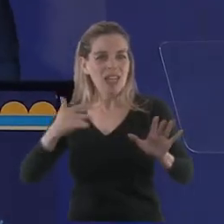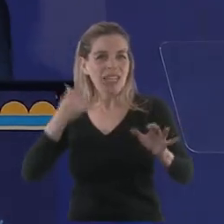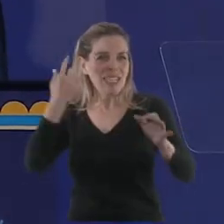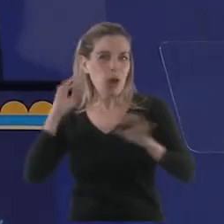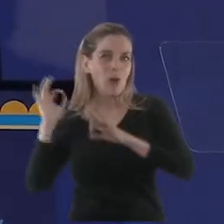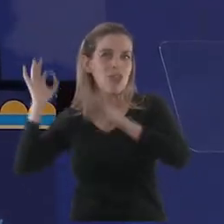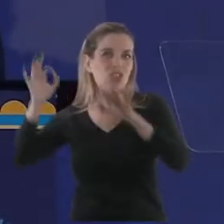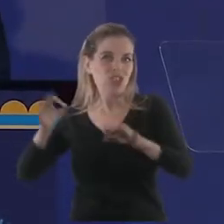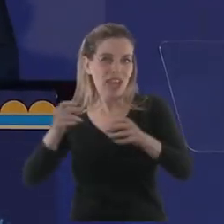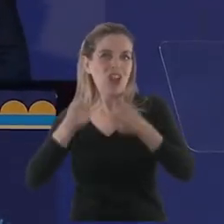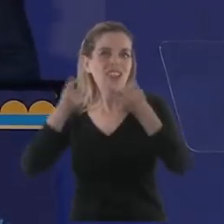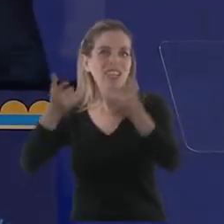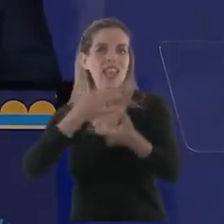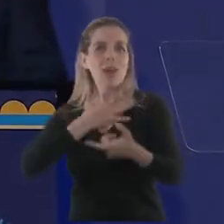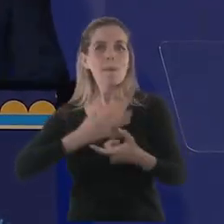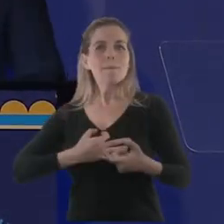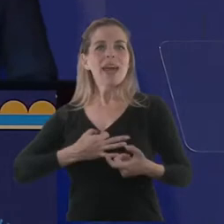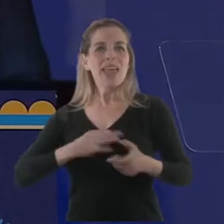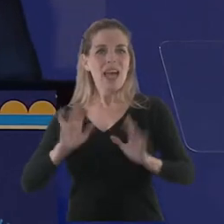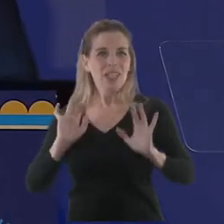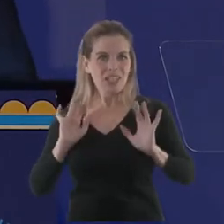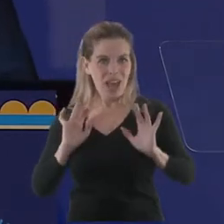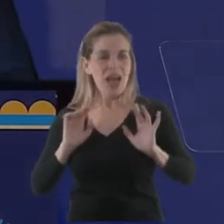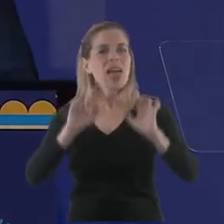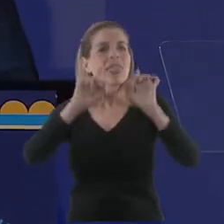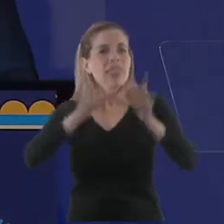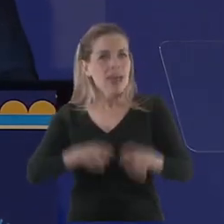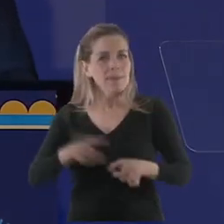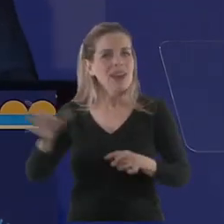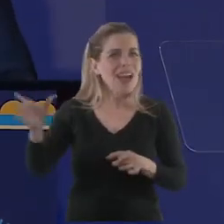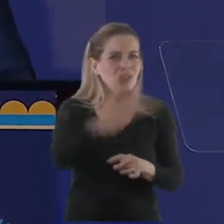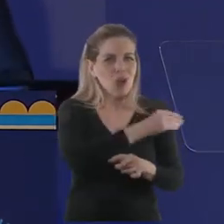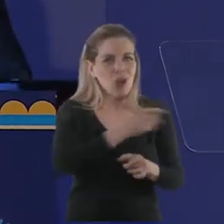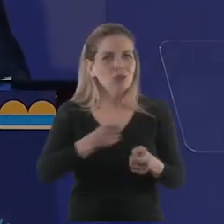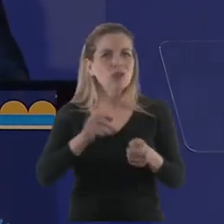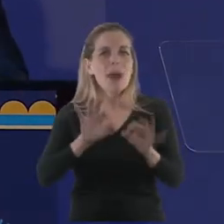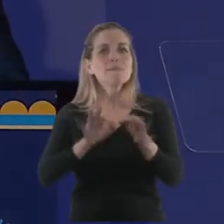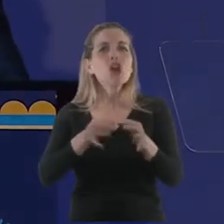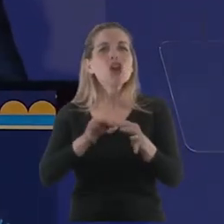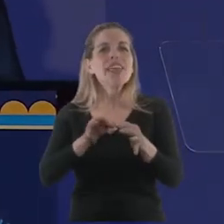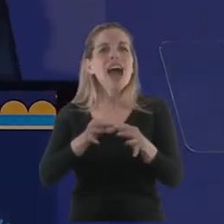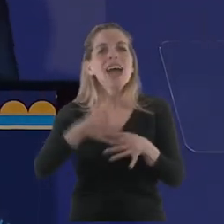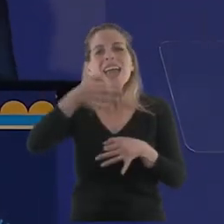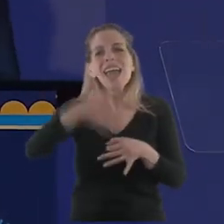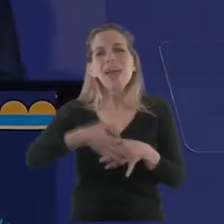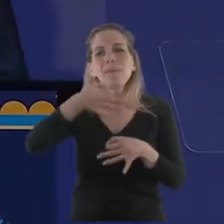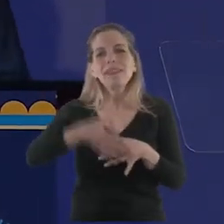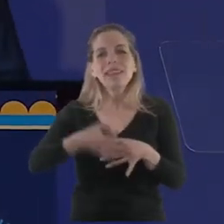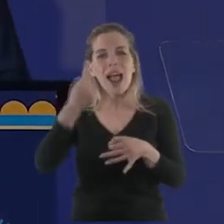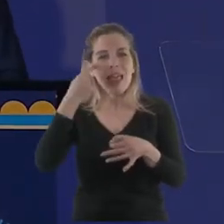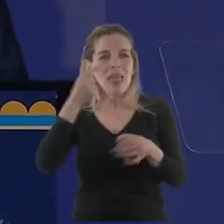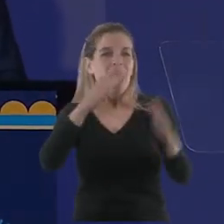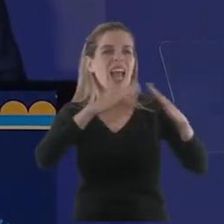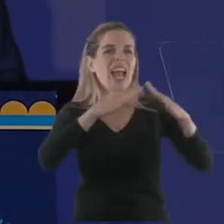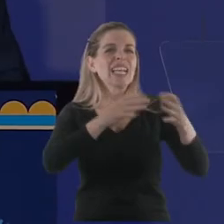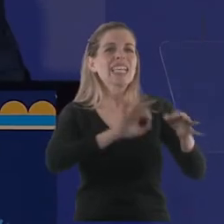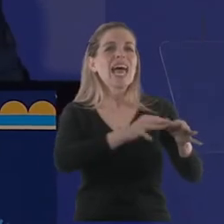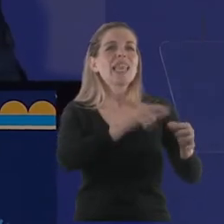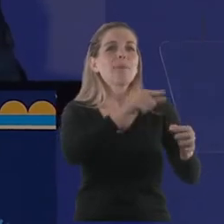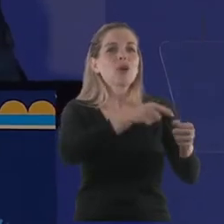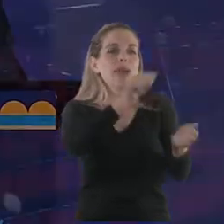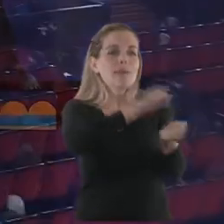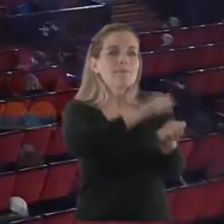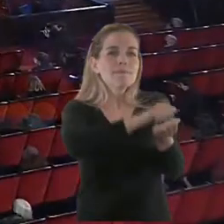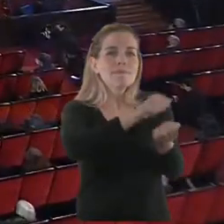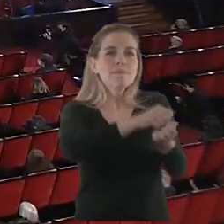transmisión. Y también a todos ellos se les obsequió una moneda que es especial, que acuñó la Casa de Moneda, y un sello postal